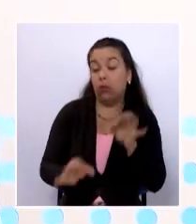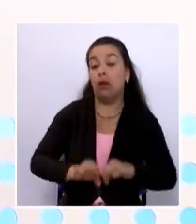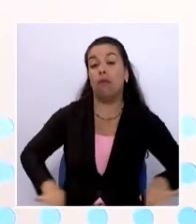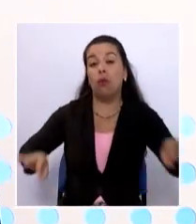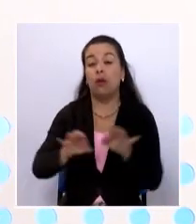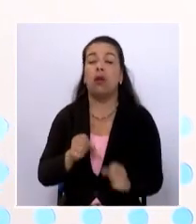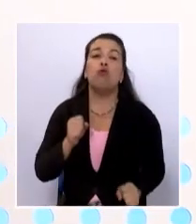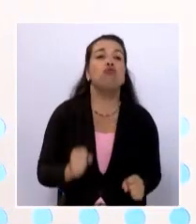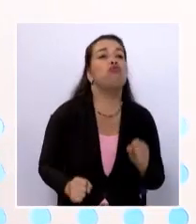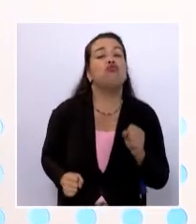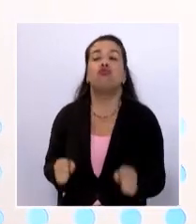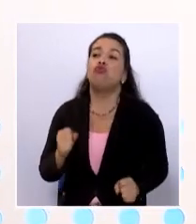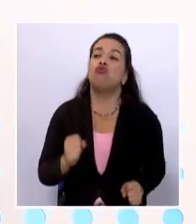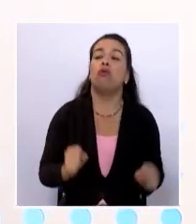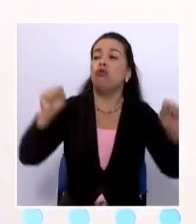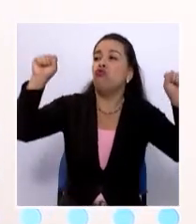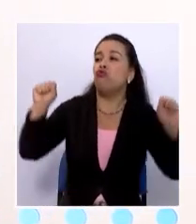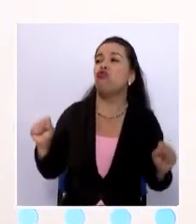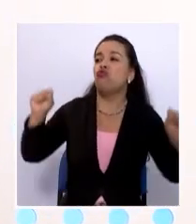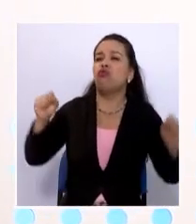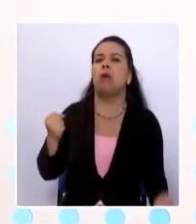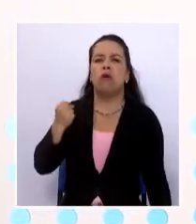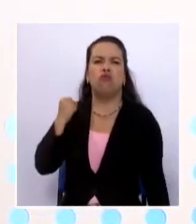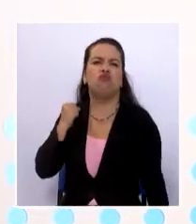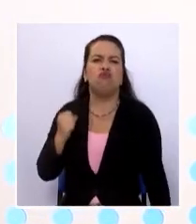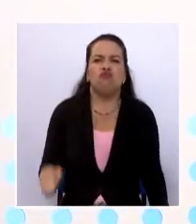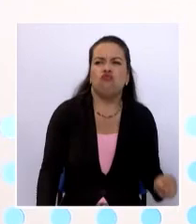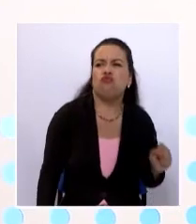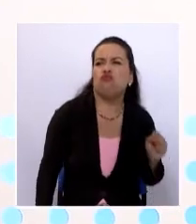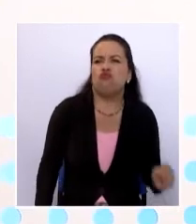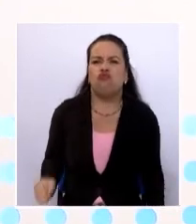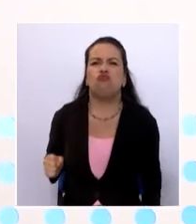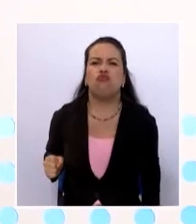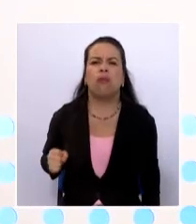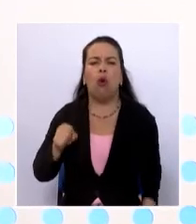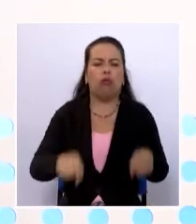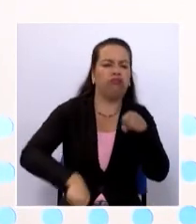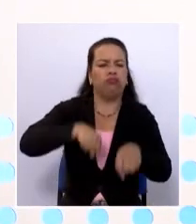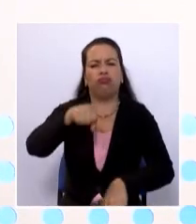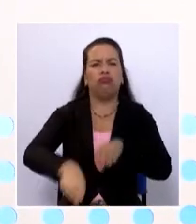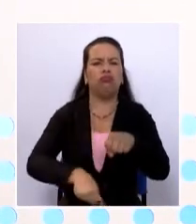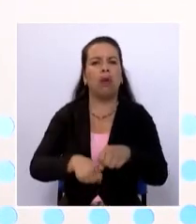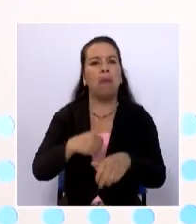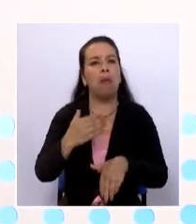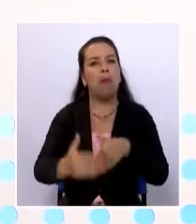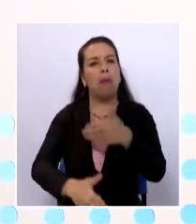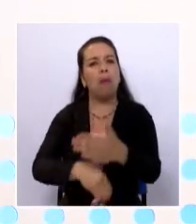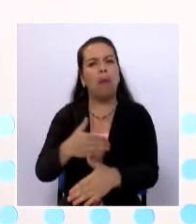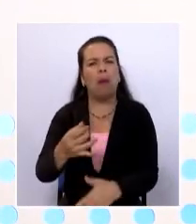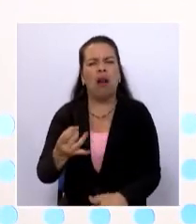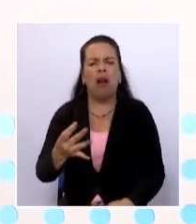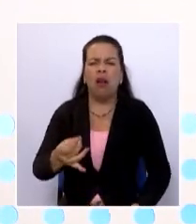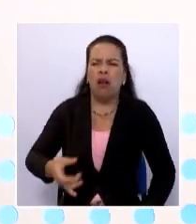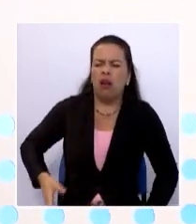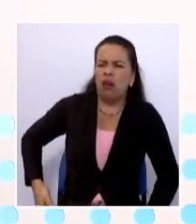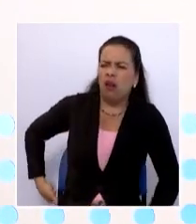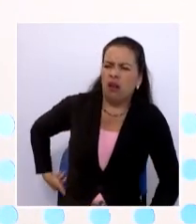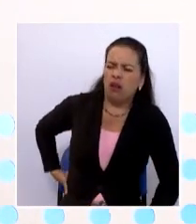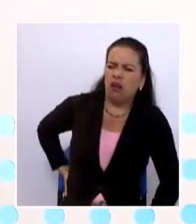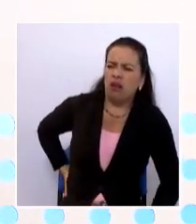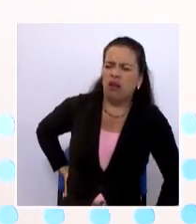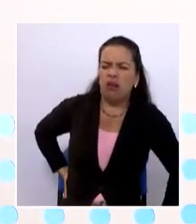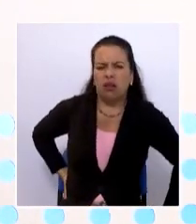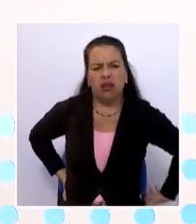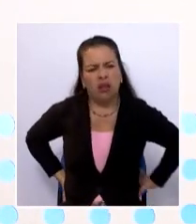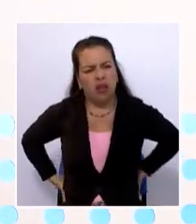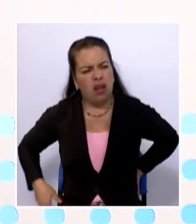empiezan un proceso en un gimnasio en un proceso deportivo y al poco tiempo empieza el dolor y es uno de los motivos